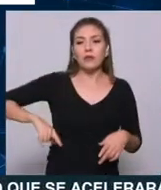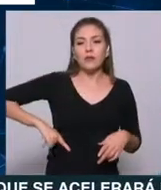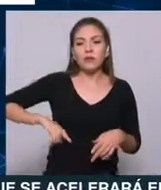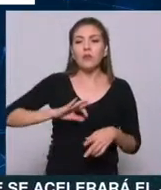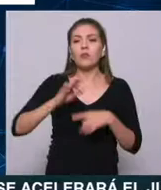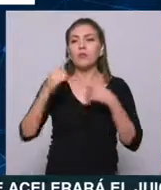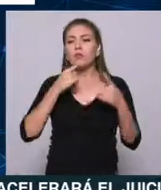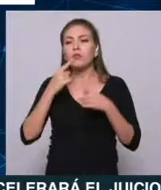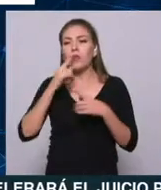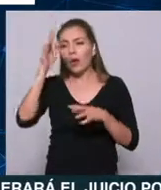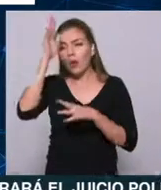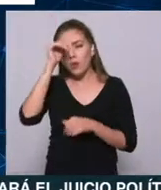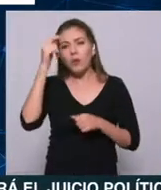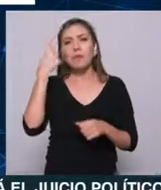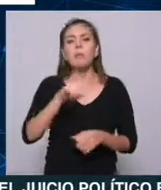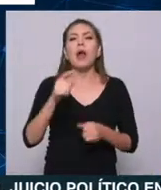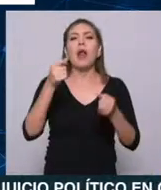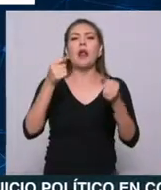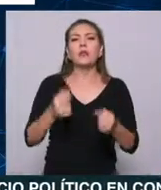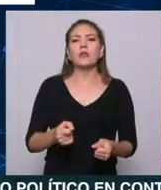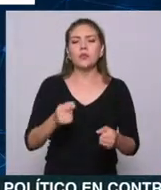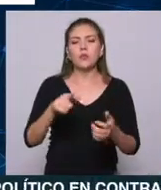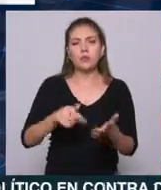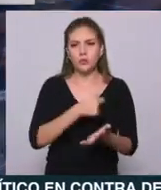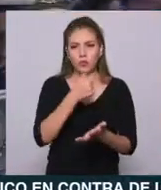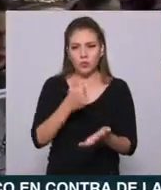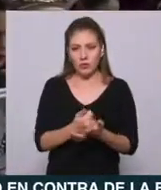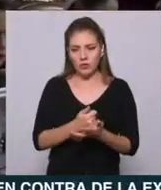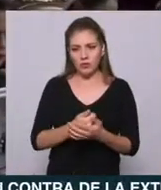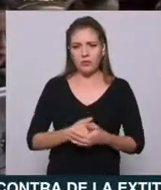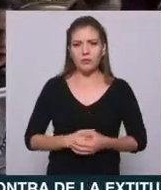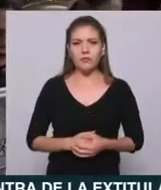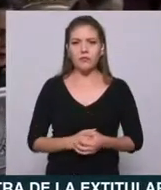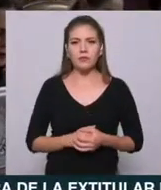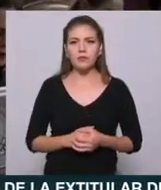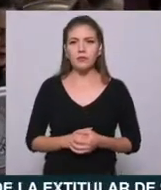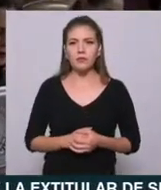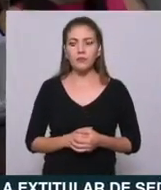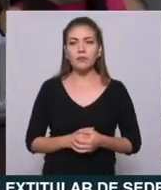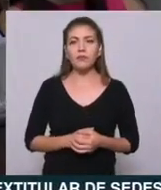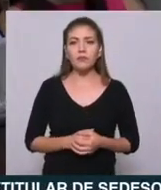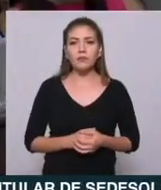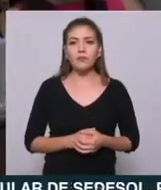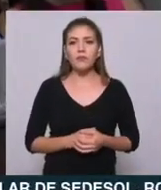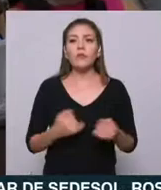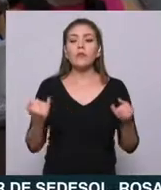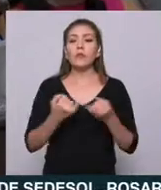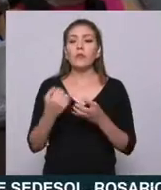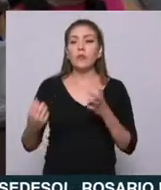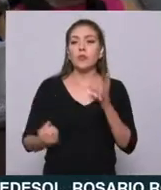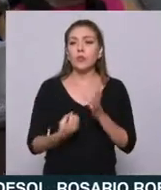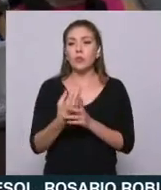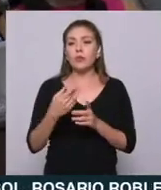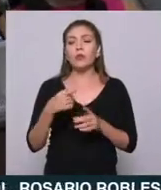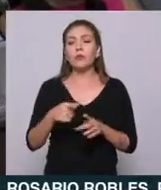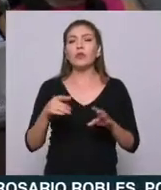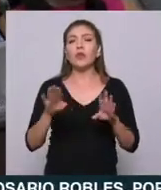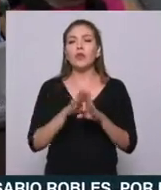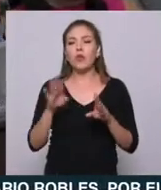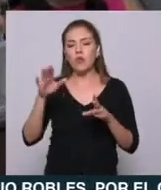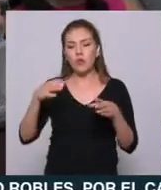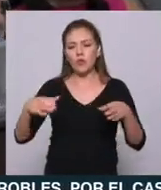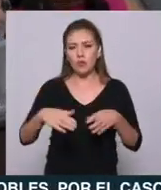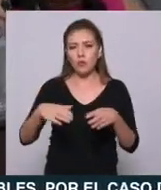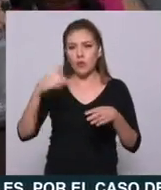acciones continuas en materia de seguridad ciudadana por un tiempo determinado. Otra de las novedades es la integración de un Consejo Ciudadano al cual